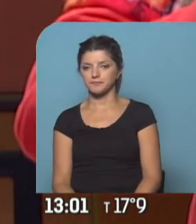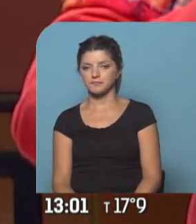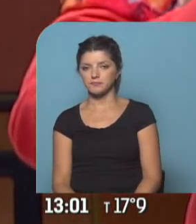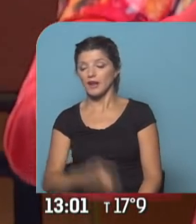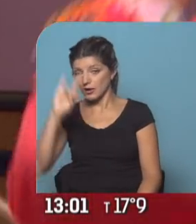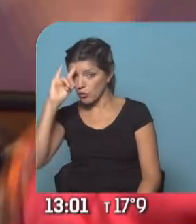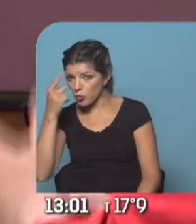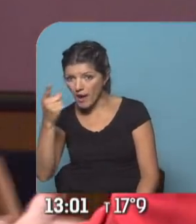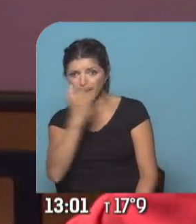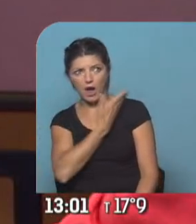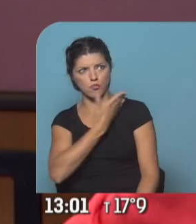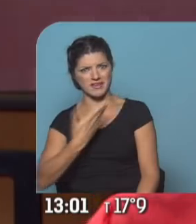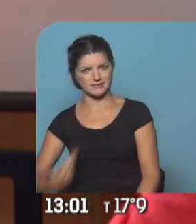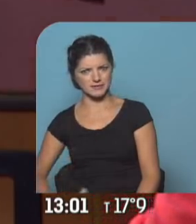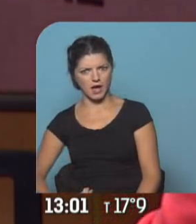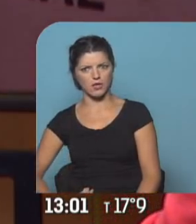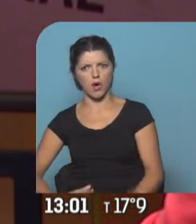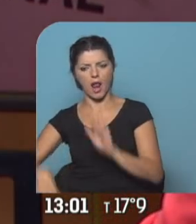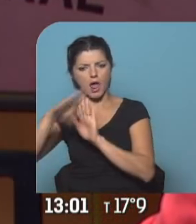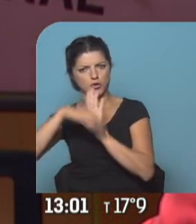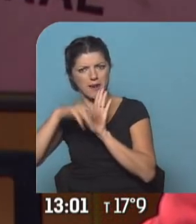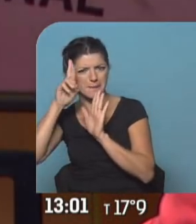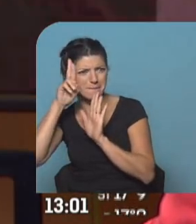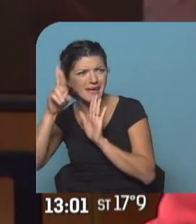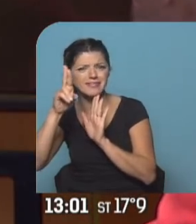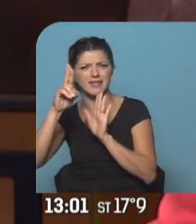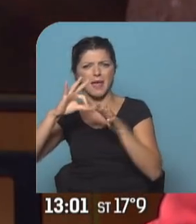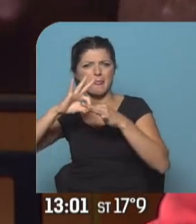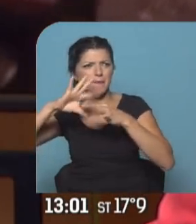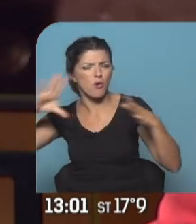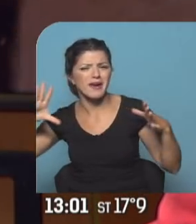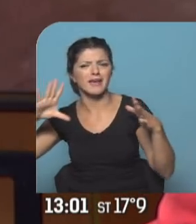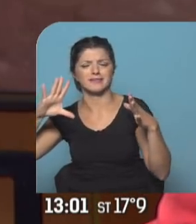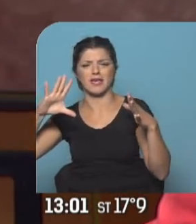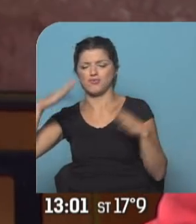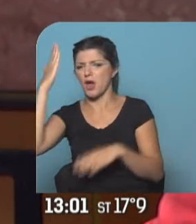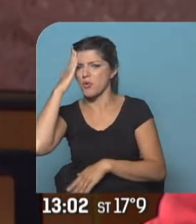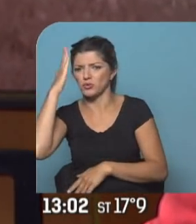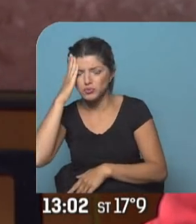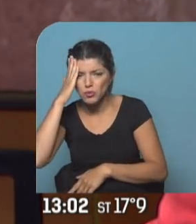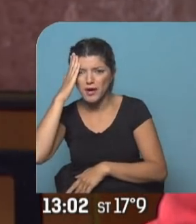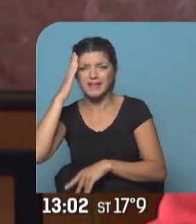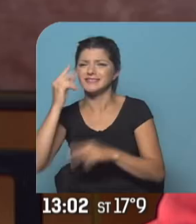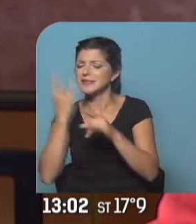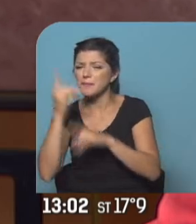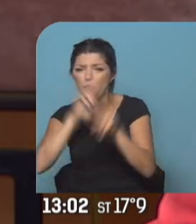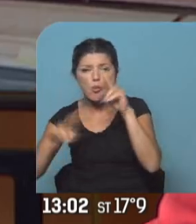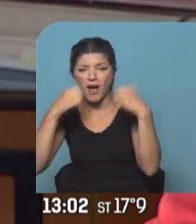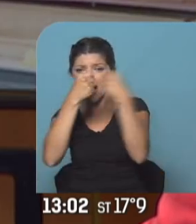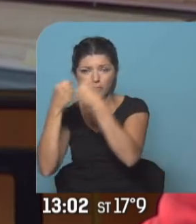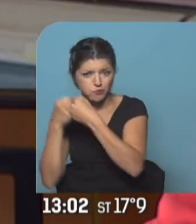y un respeto a las normas y una visión democrática y una cultura coalicional y una búsqueda de acuerdos que